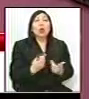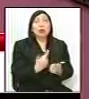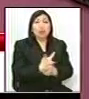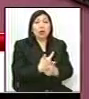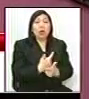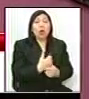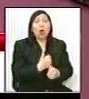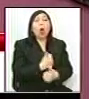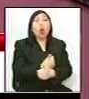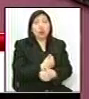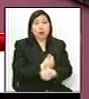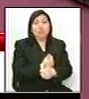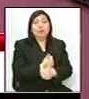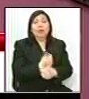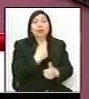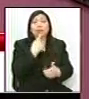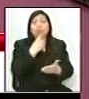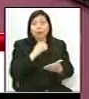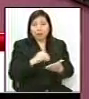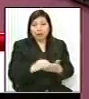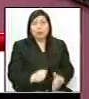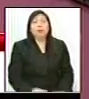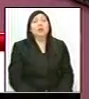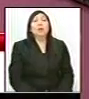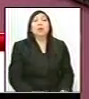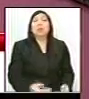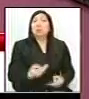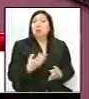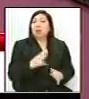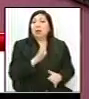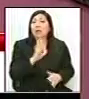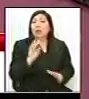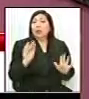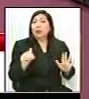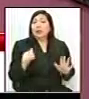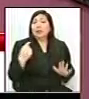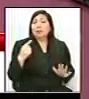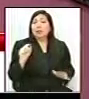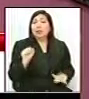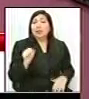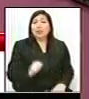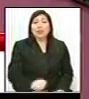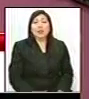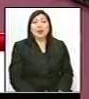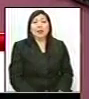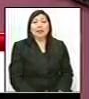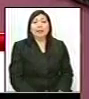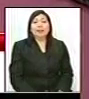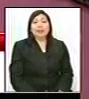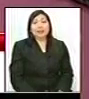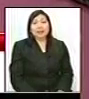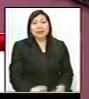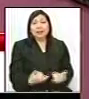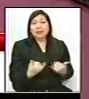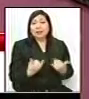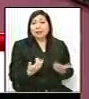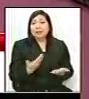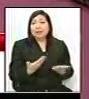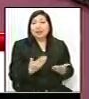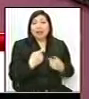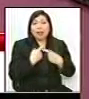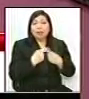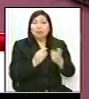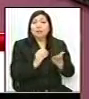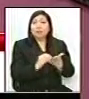Ayacucho, que es netamente materno-infantil, con un presupuesto de 56 millones de soles. Esto es un anuncio